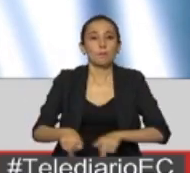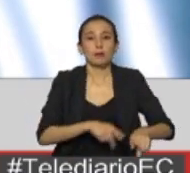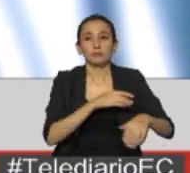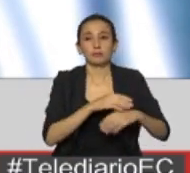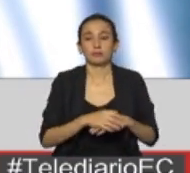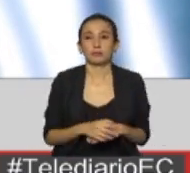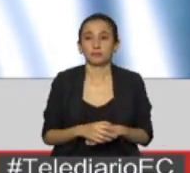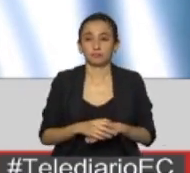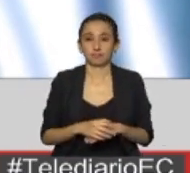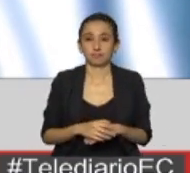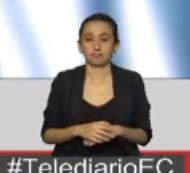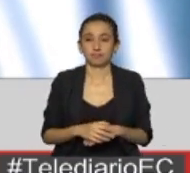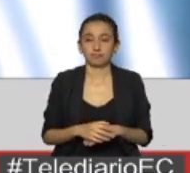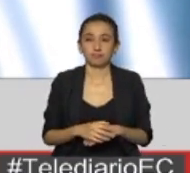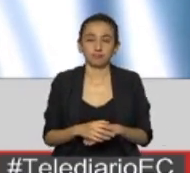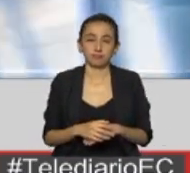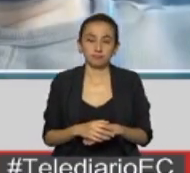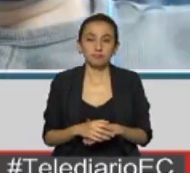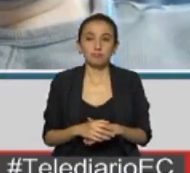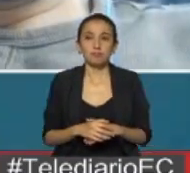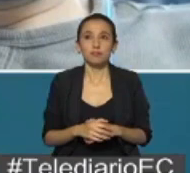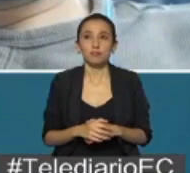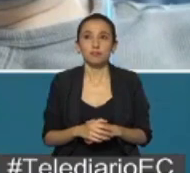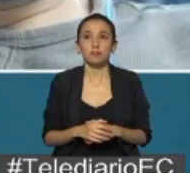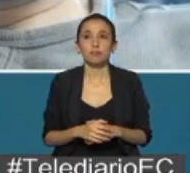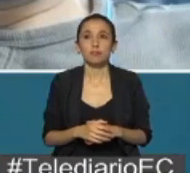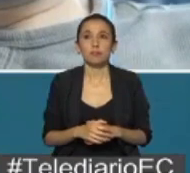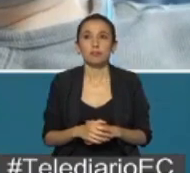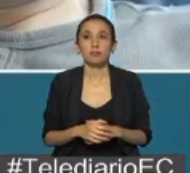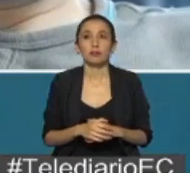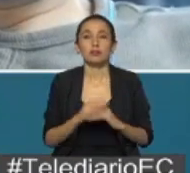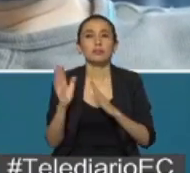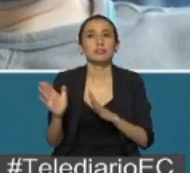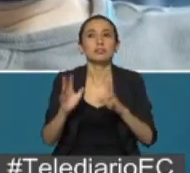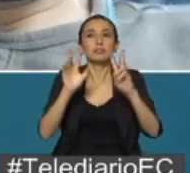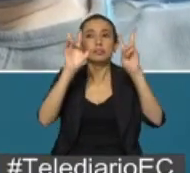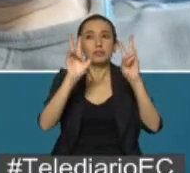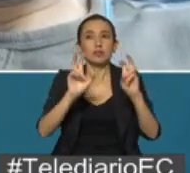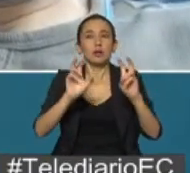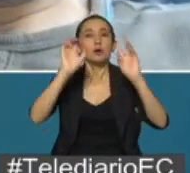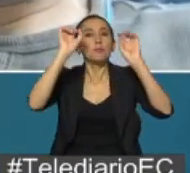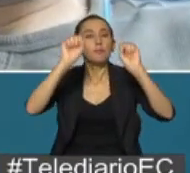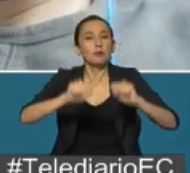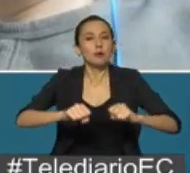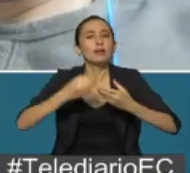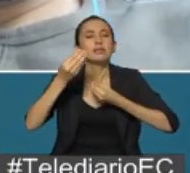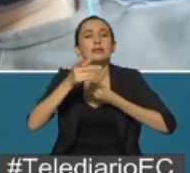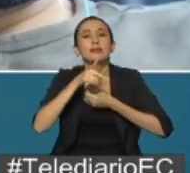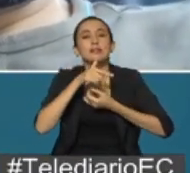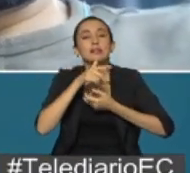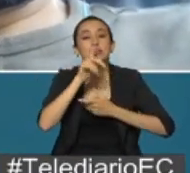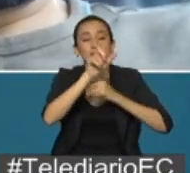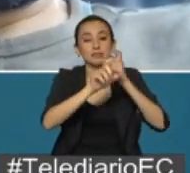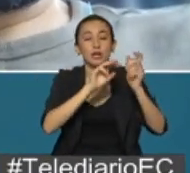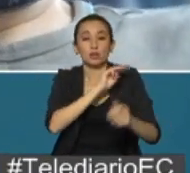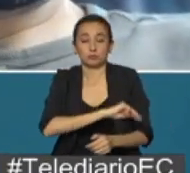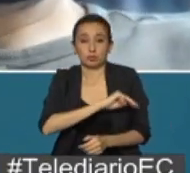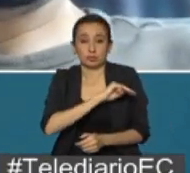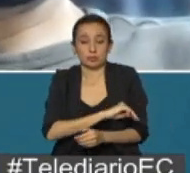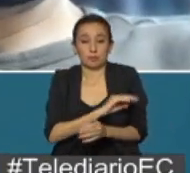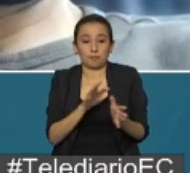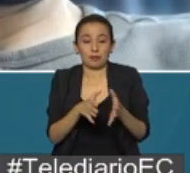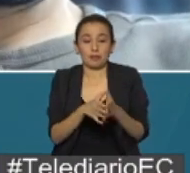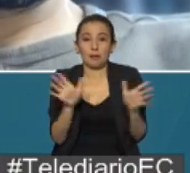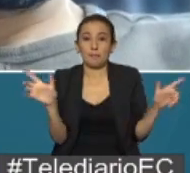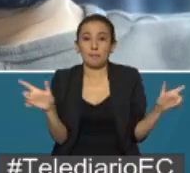Ecuador. Señor Jaramillo, frente a este tema, ¿quiénes podrán beneficiarse? ¿Solo los GATS pequeños y medianos